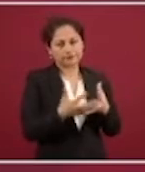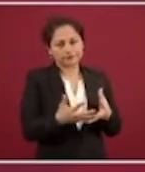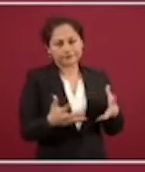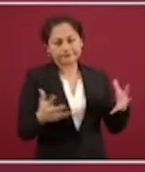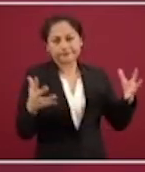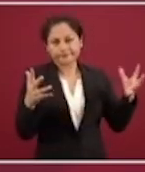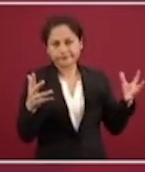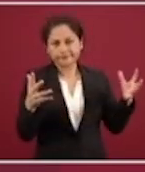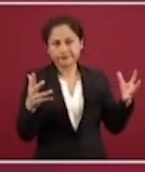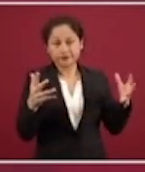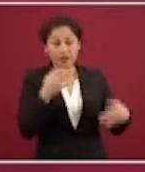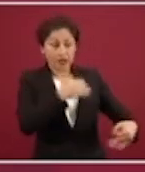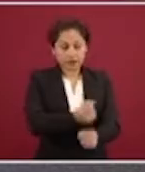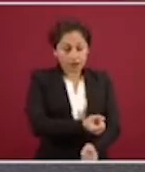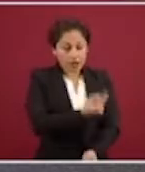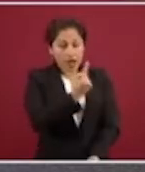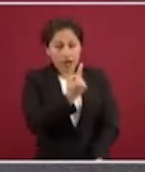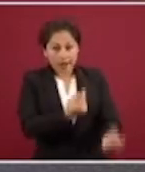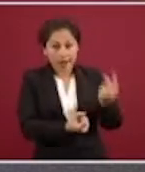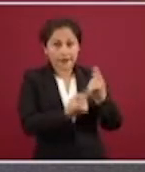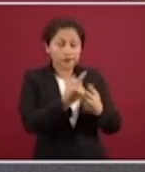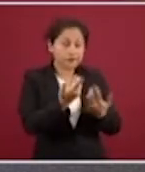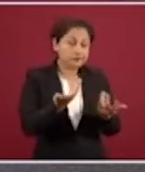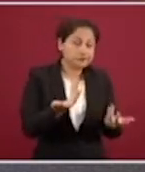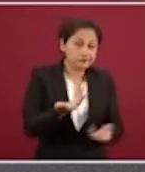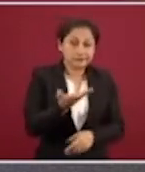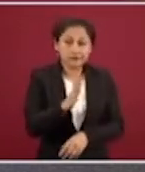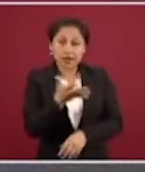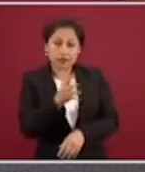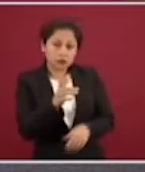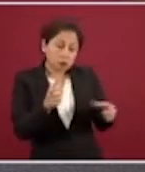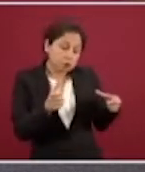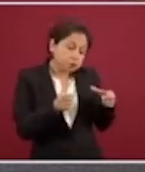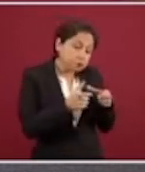no todas desde luego, una minoría,